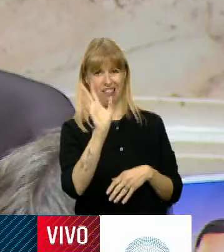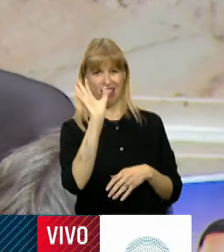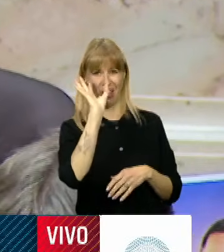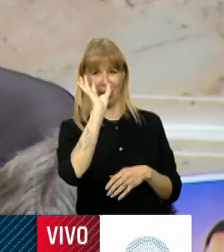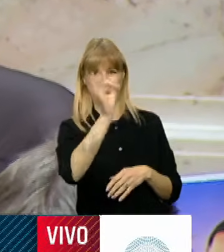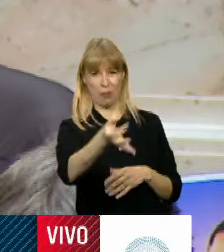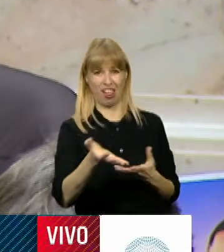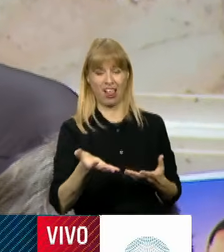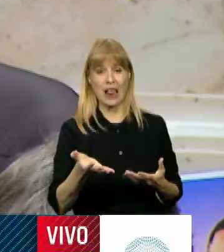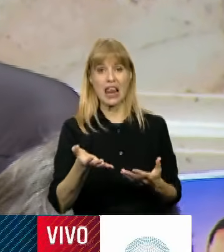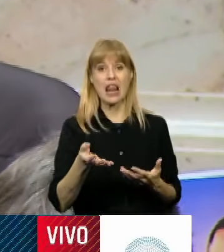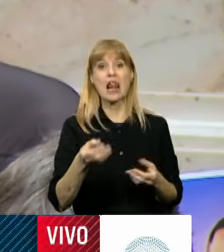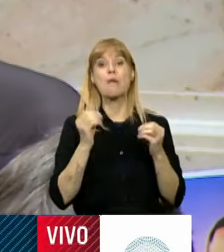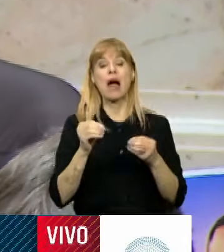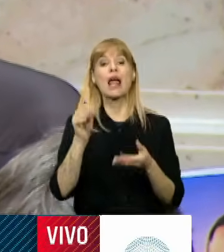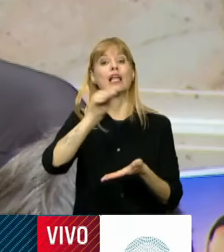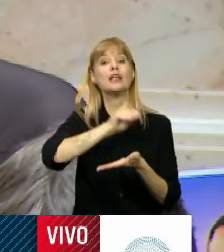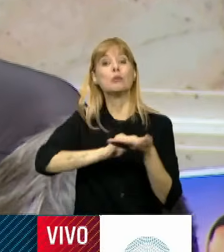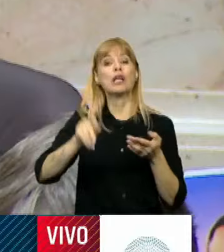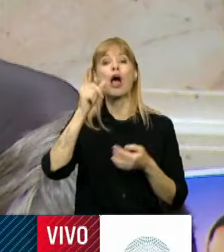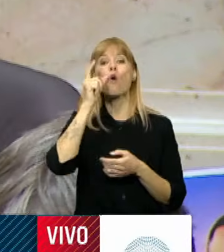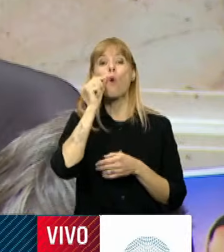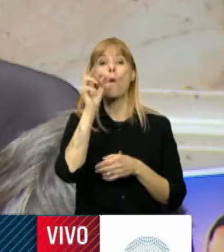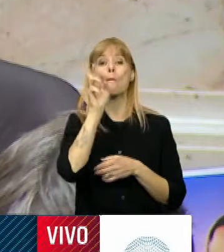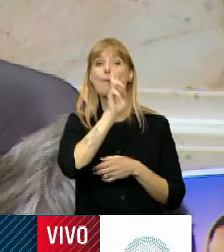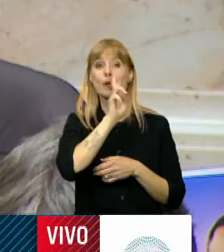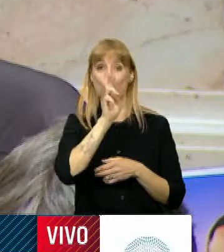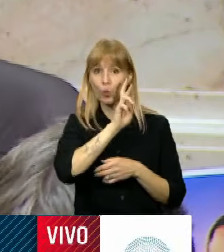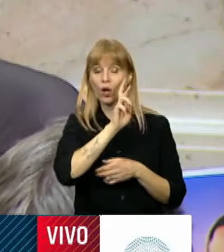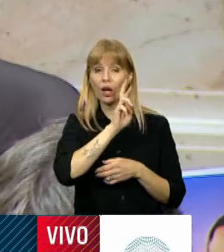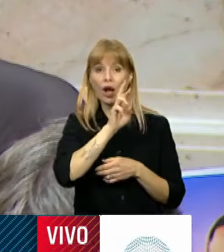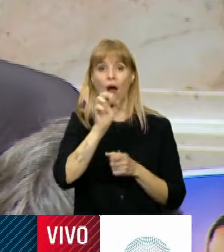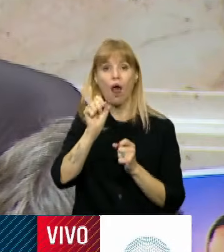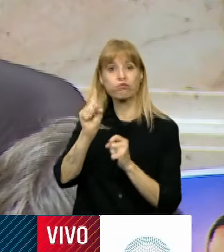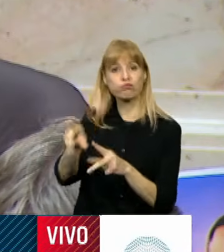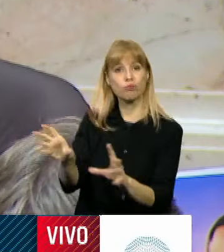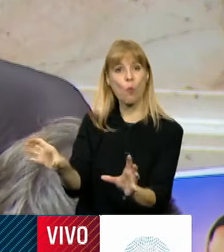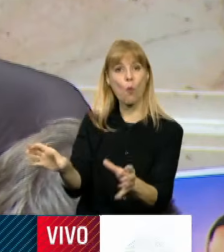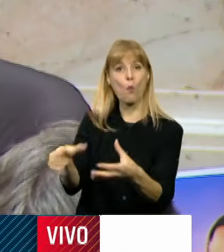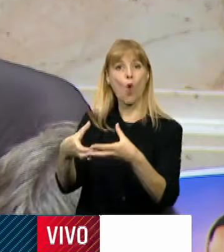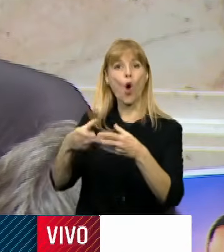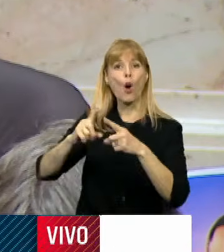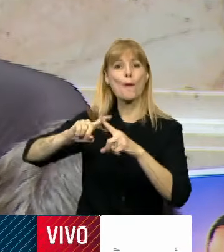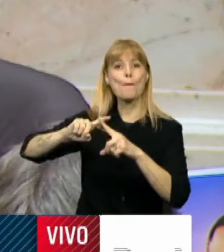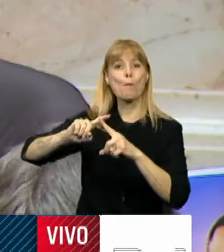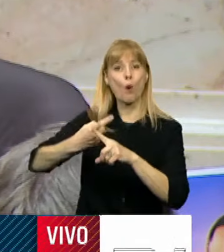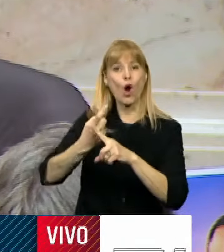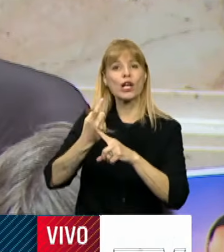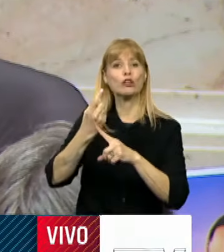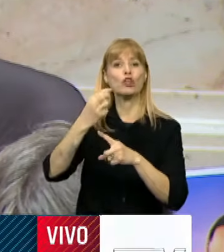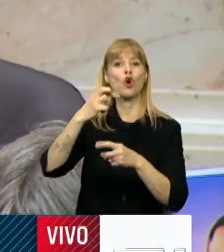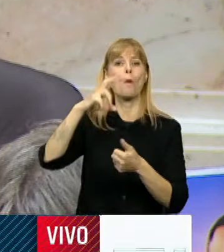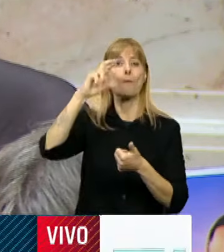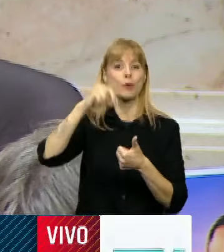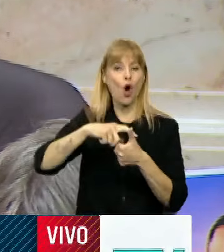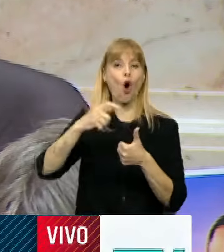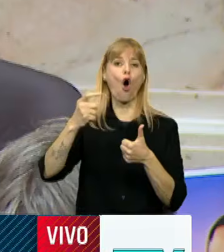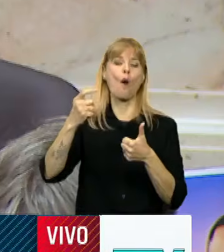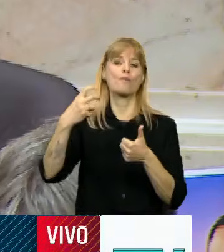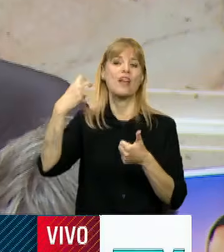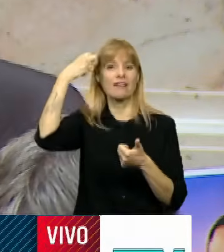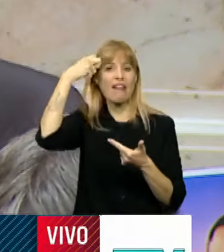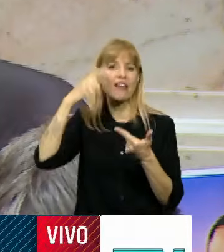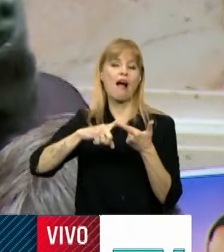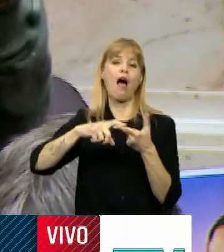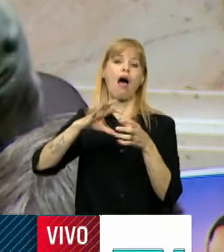para que las diputadas y diputados de los bloques del PRO, de la UCR, obviamente La